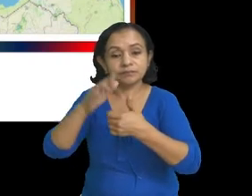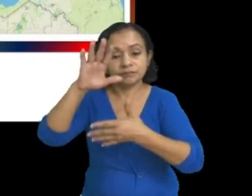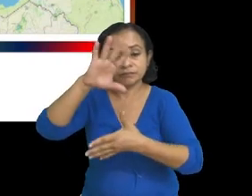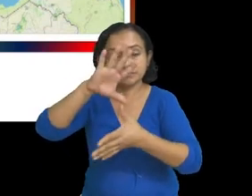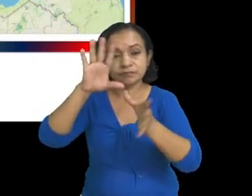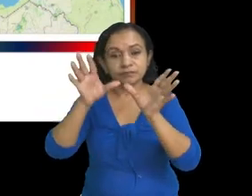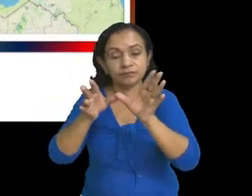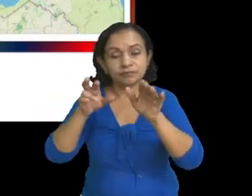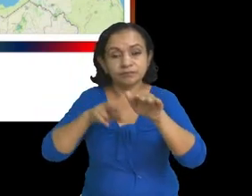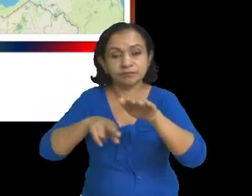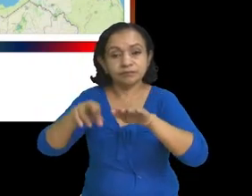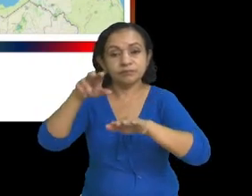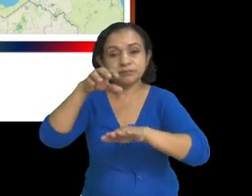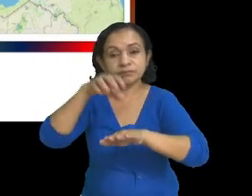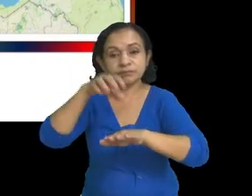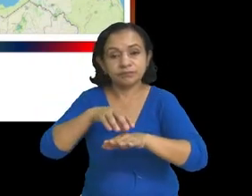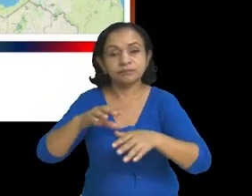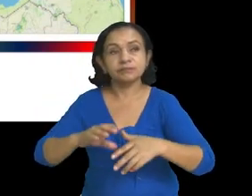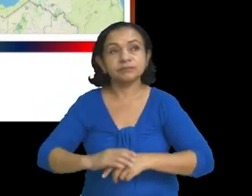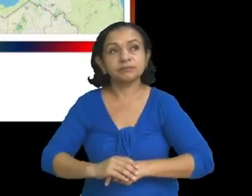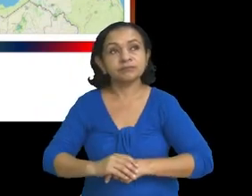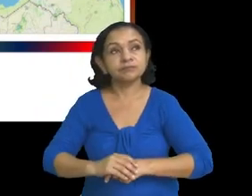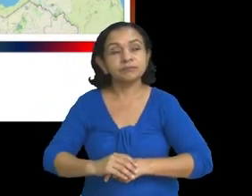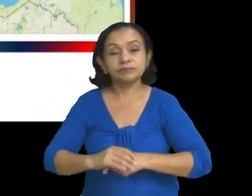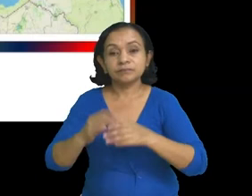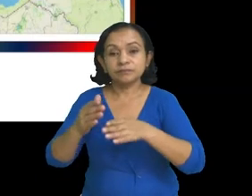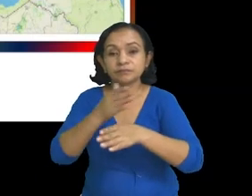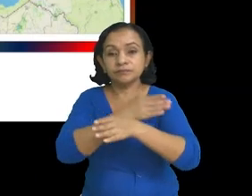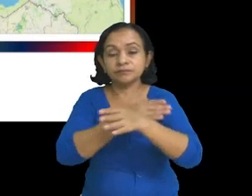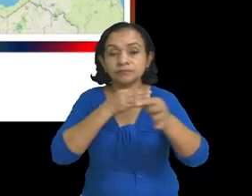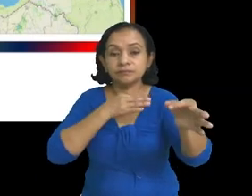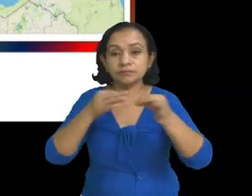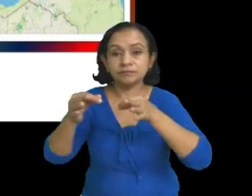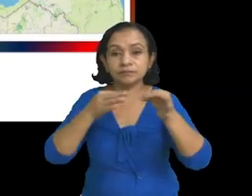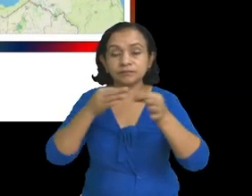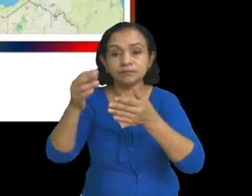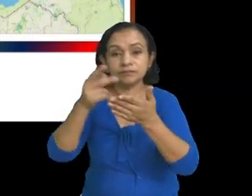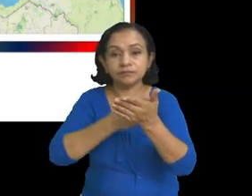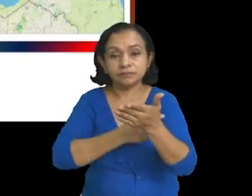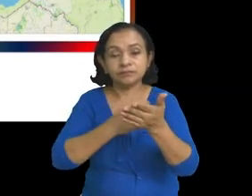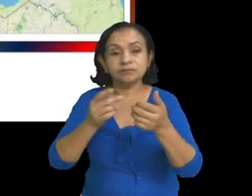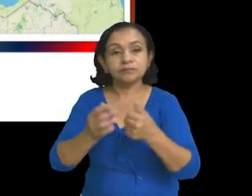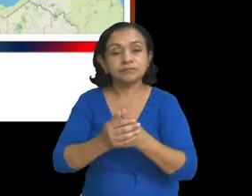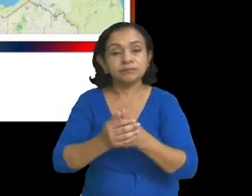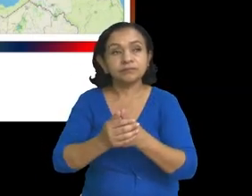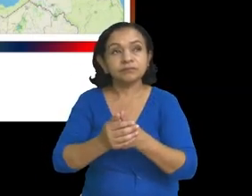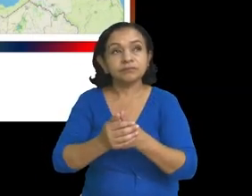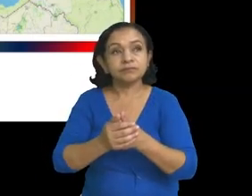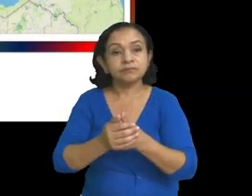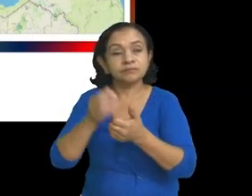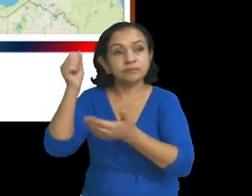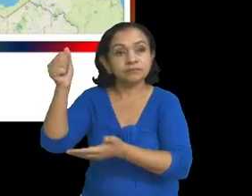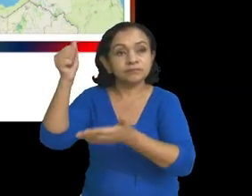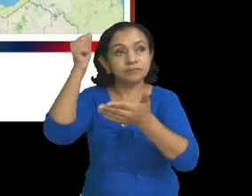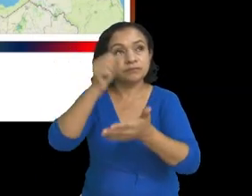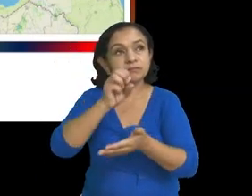Caribe y río San Juan. Como te decía yo, este proyecto tiene un costo de